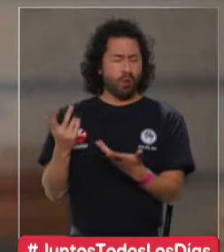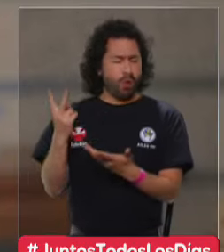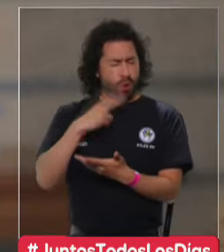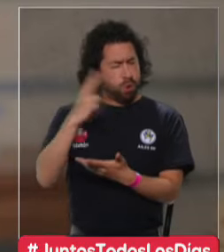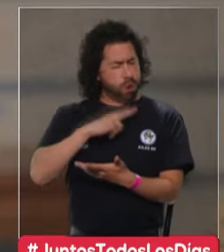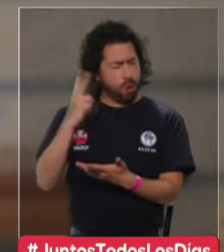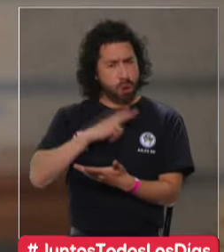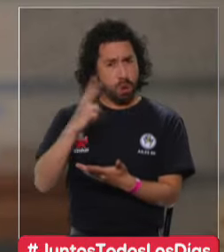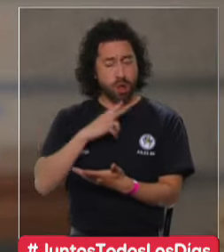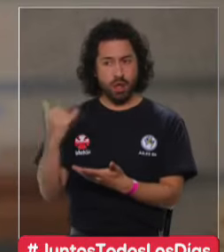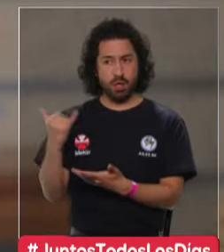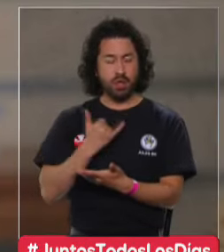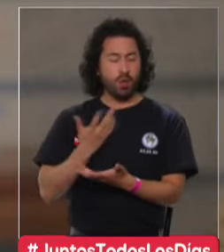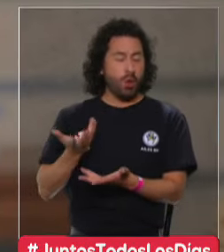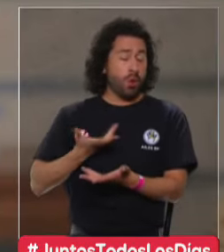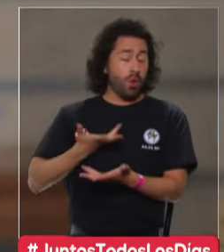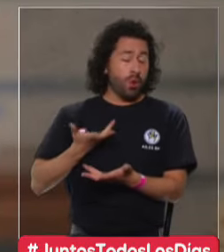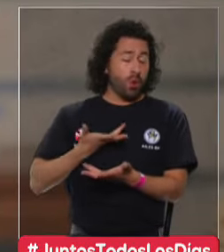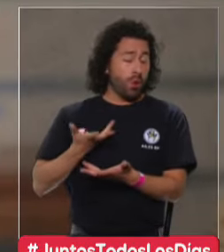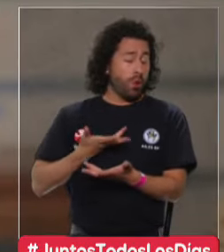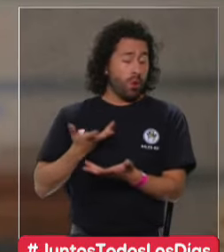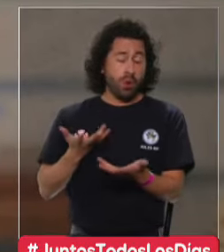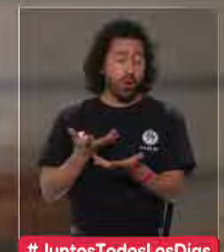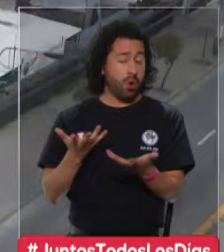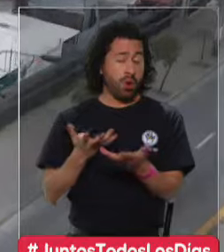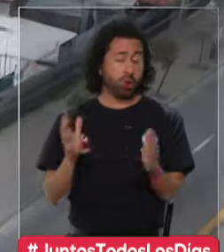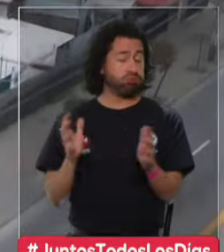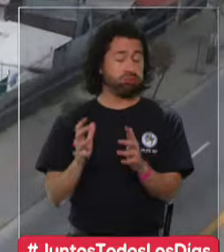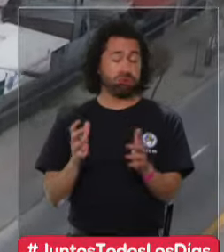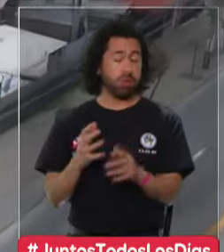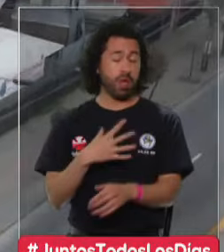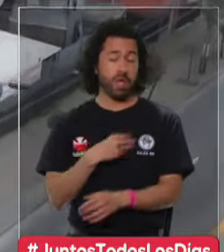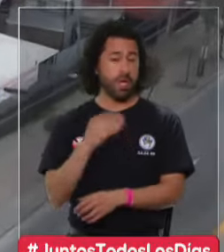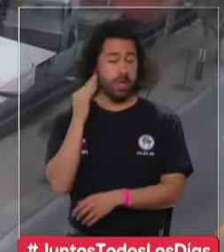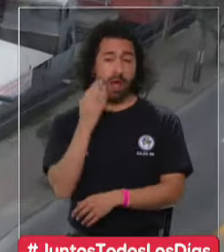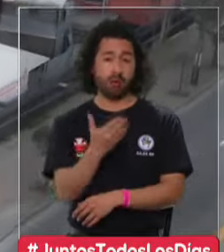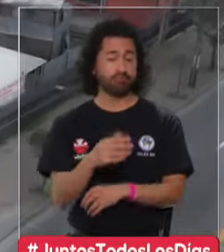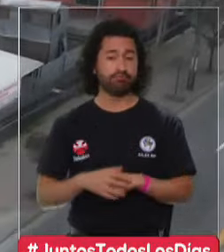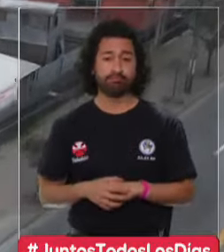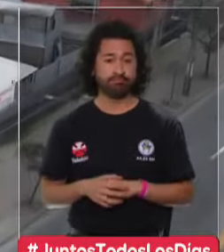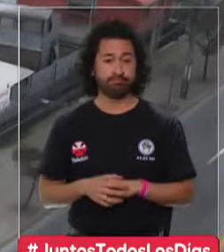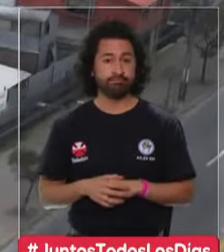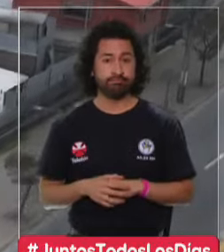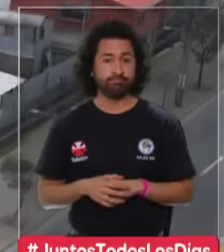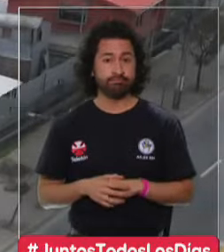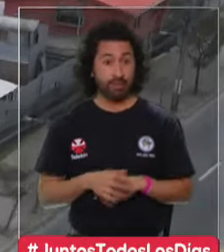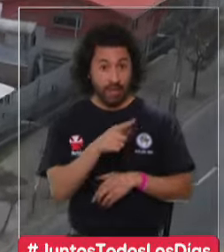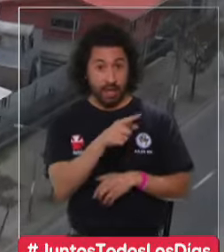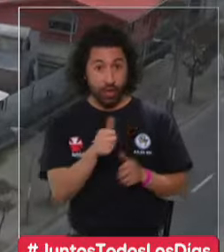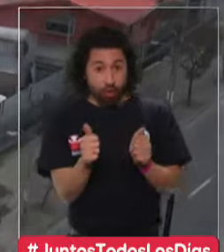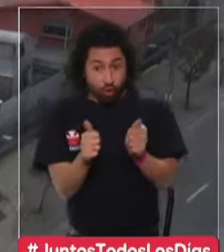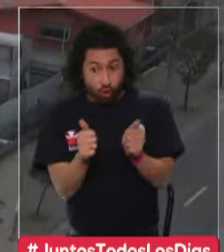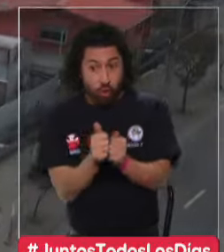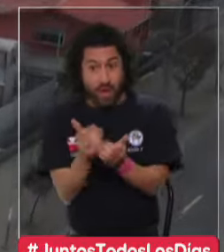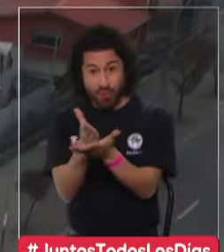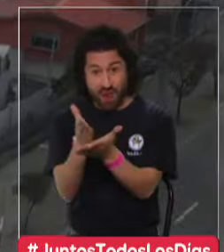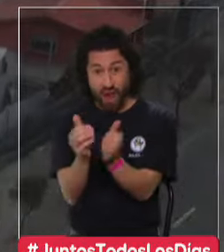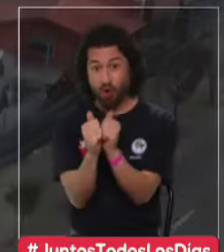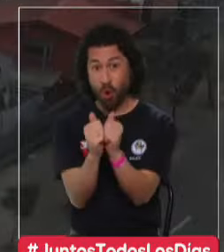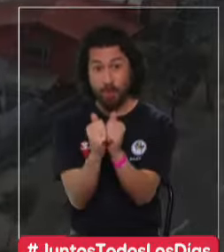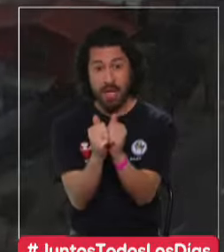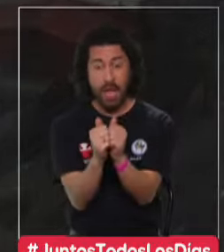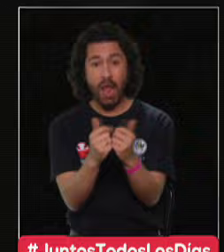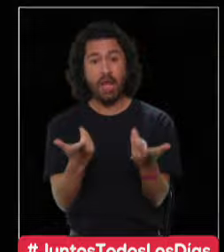desconsolado, contándome lo que había pasado con su hija. Andaba con una compañera de colegio y